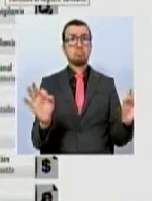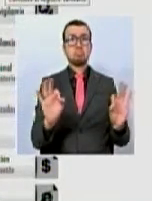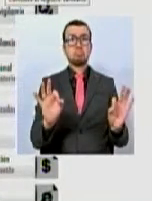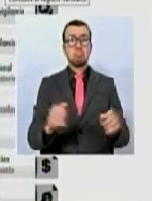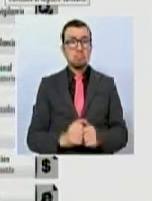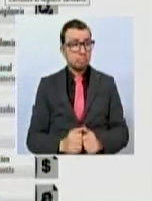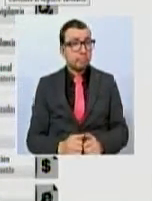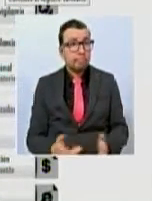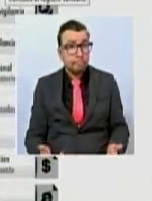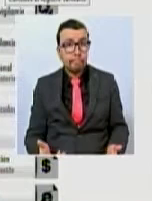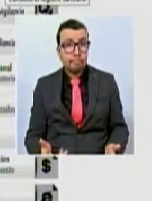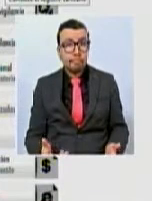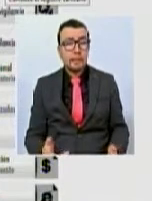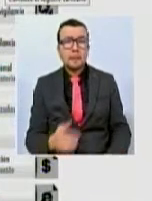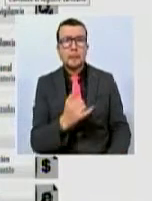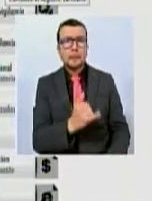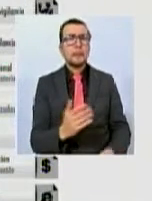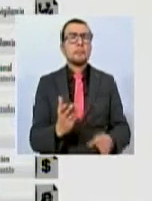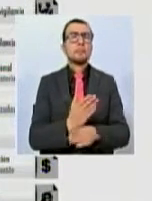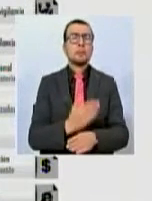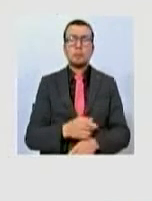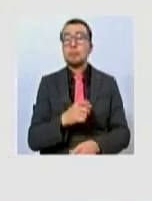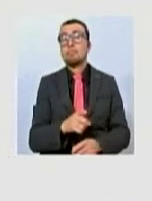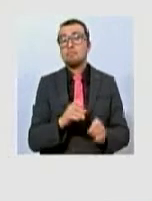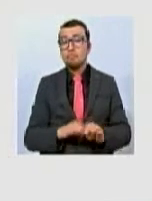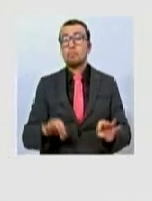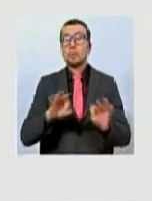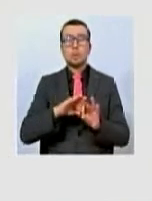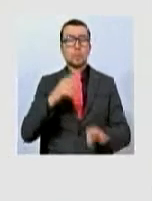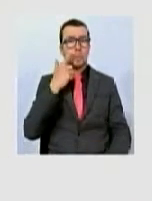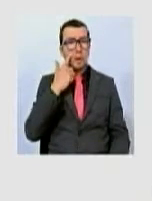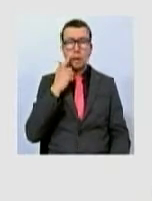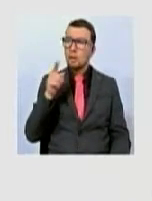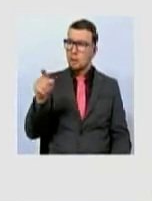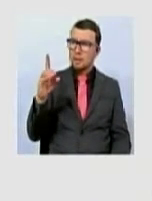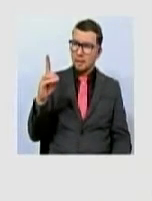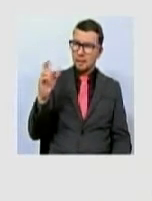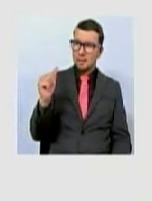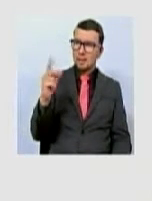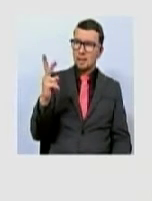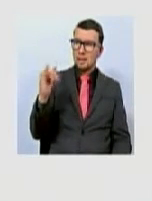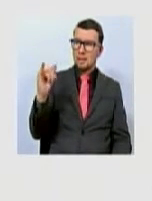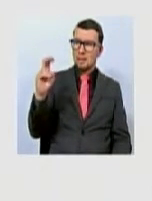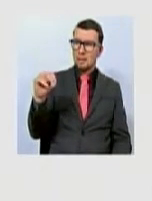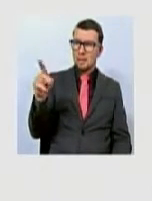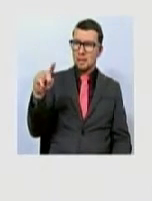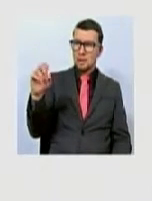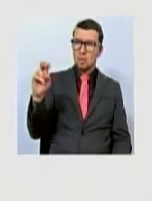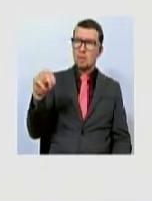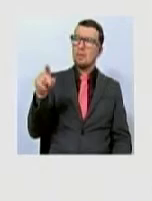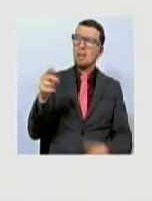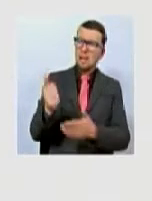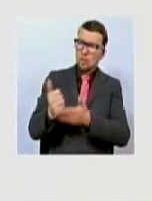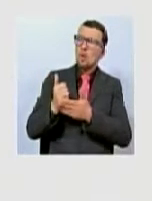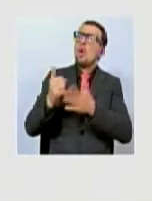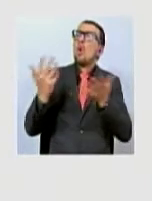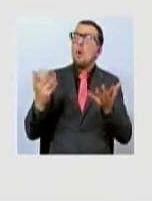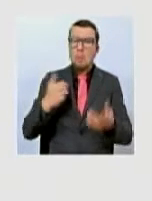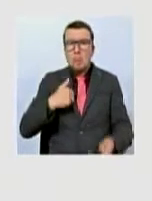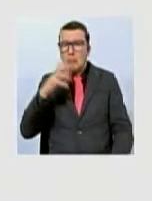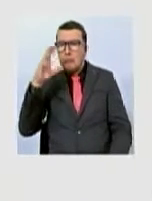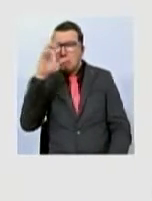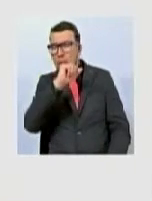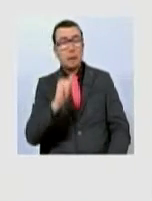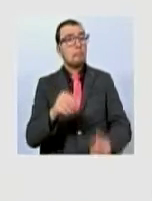y ese es un punto fundamental donde yo creo que Davinson nos puede ayudar a identificar básicamente cómo las